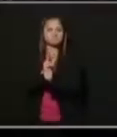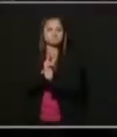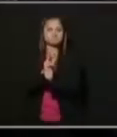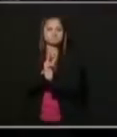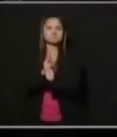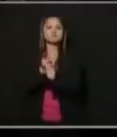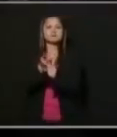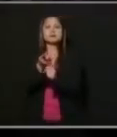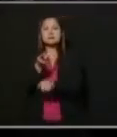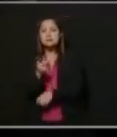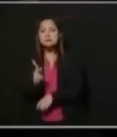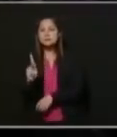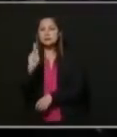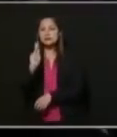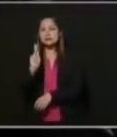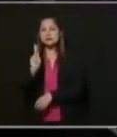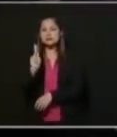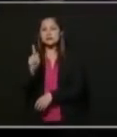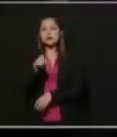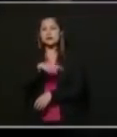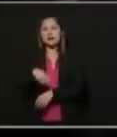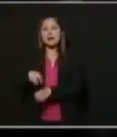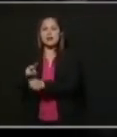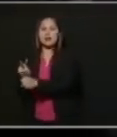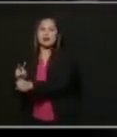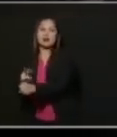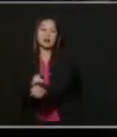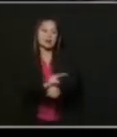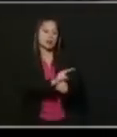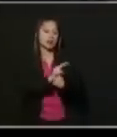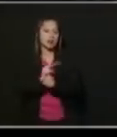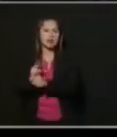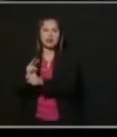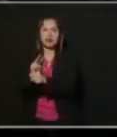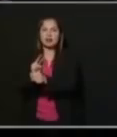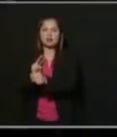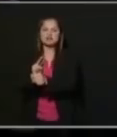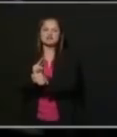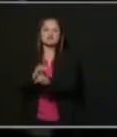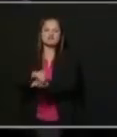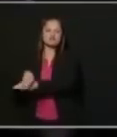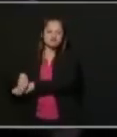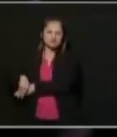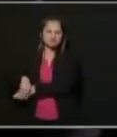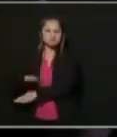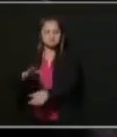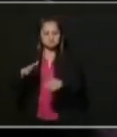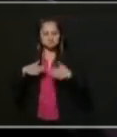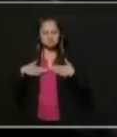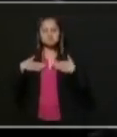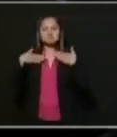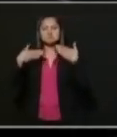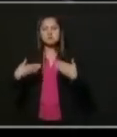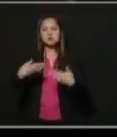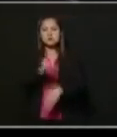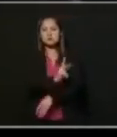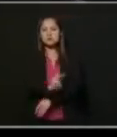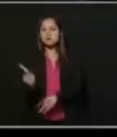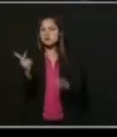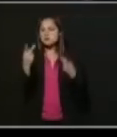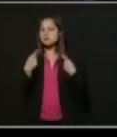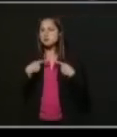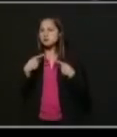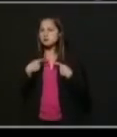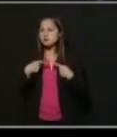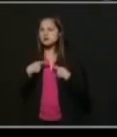Pero ya no va a haber esa vigilancia, vamos a confiar en el ciudadano, porque